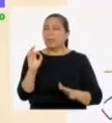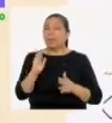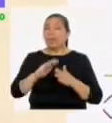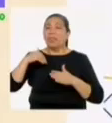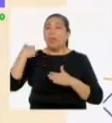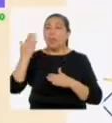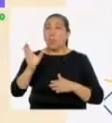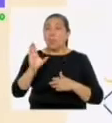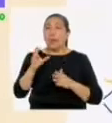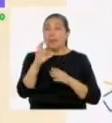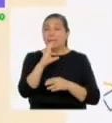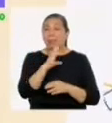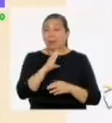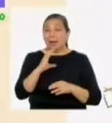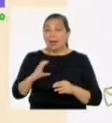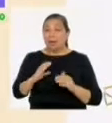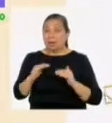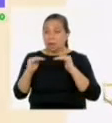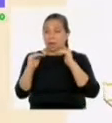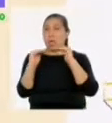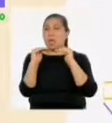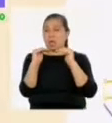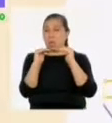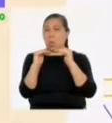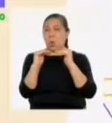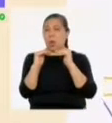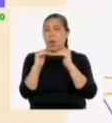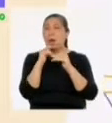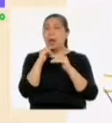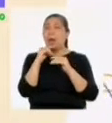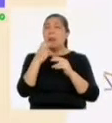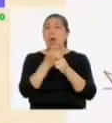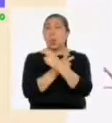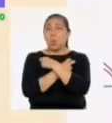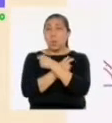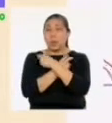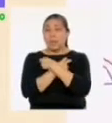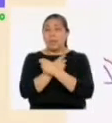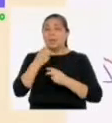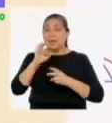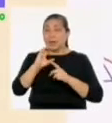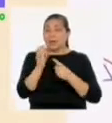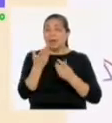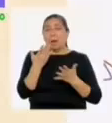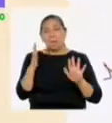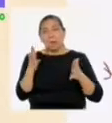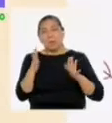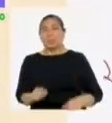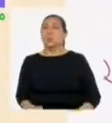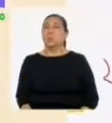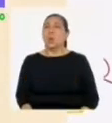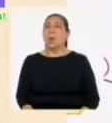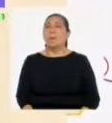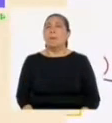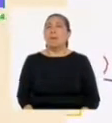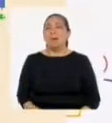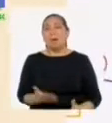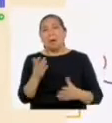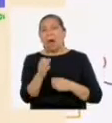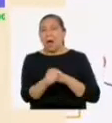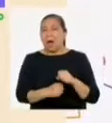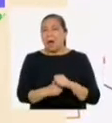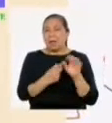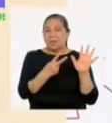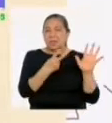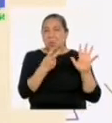750 después de Cristo. En paralelo, la cultura lambayeque se desarrolló aproximadamente entre